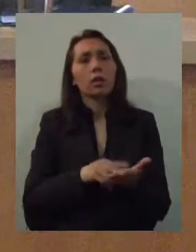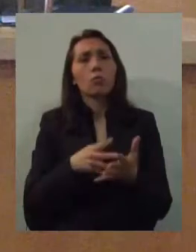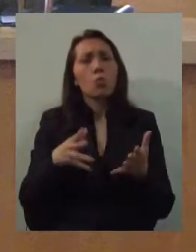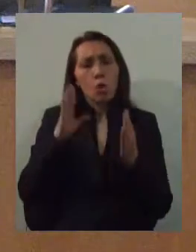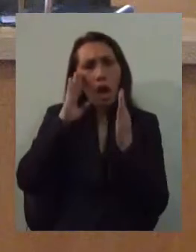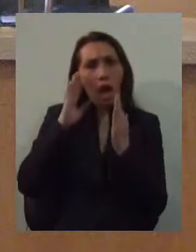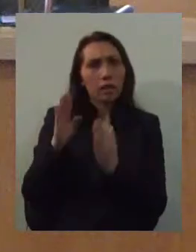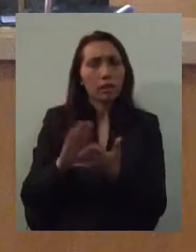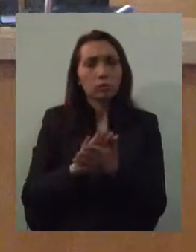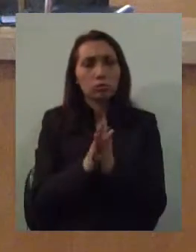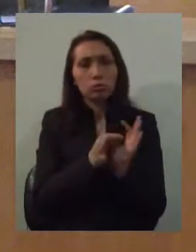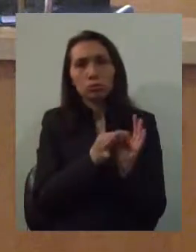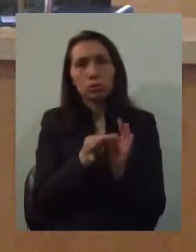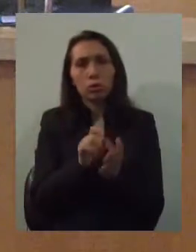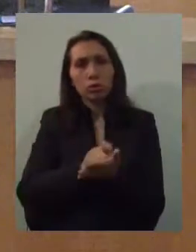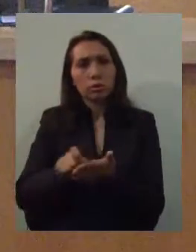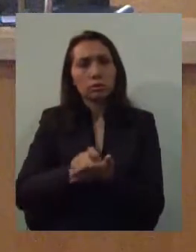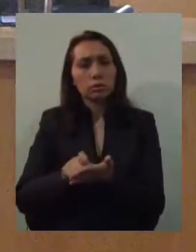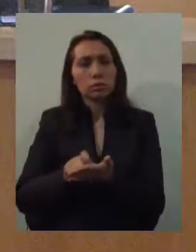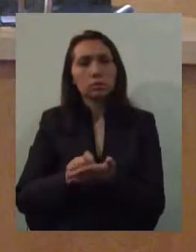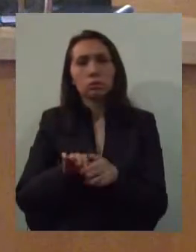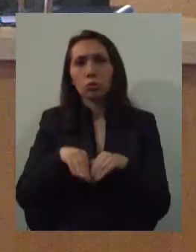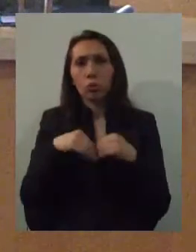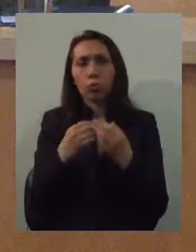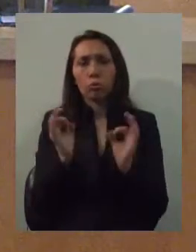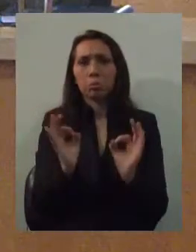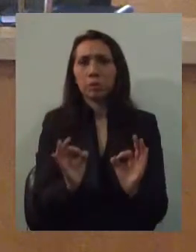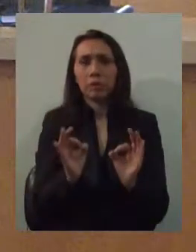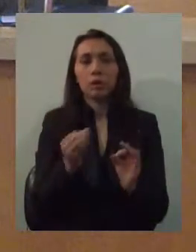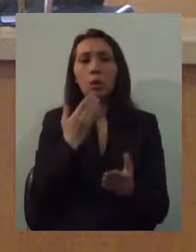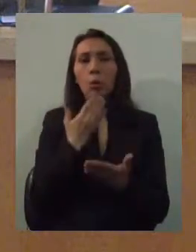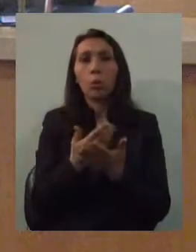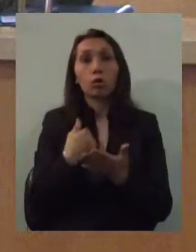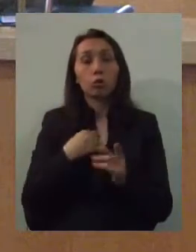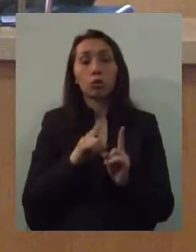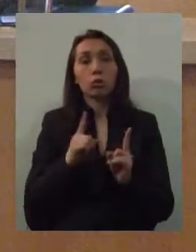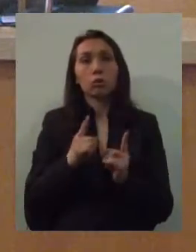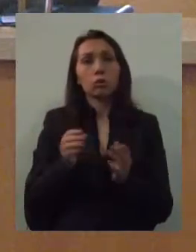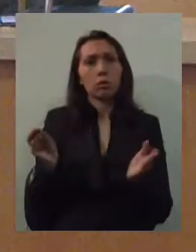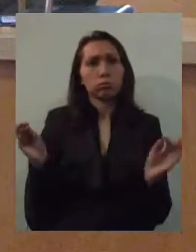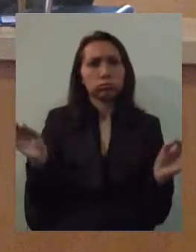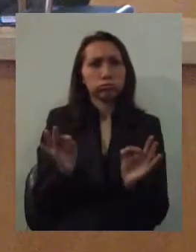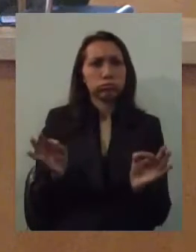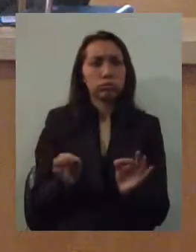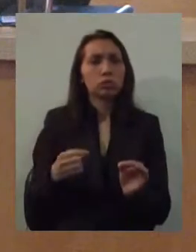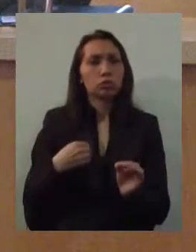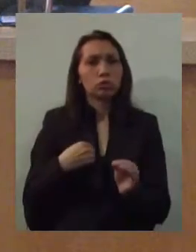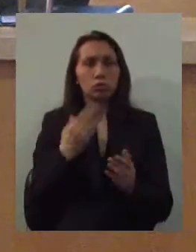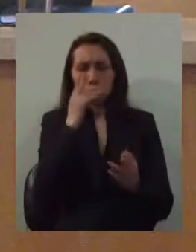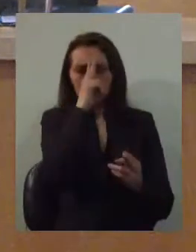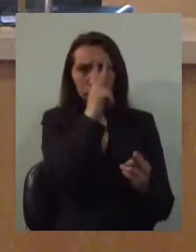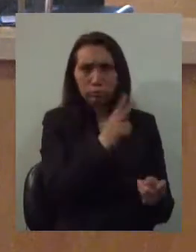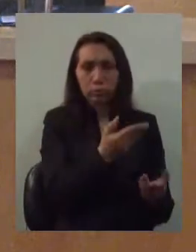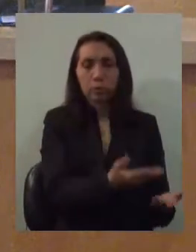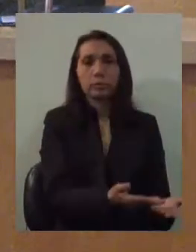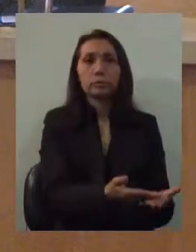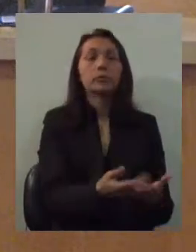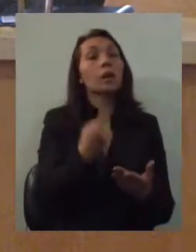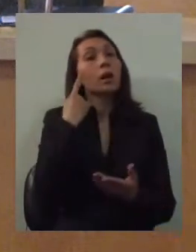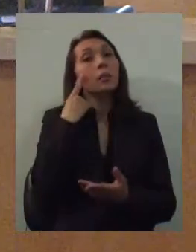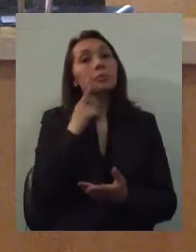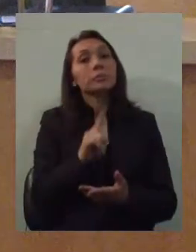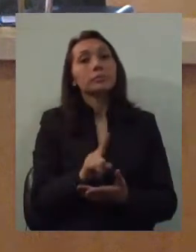atento, tomó nota y empalmó perfectamente cuando yo no lo merecía que empalmara, ¿no? Yo tenía que empalmar con usted.